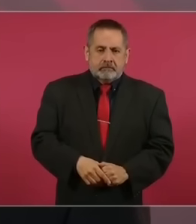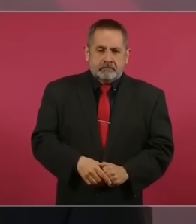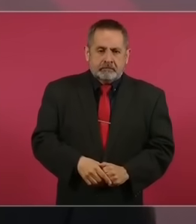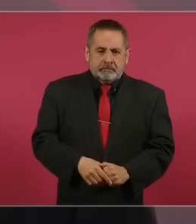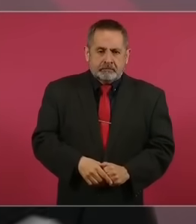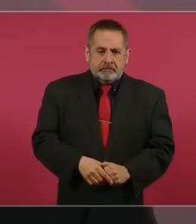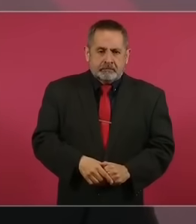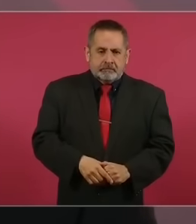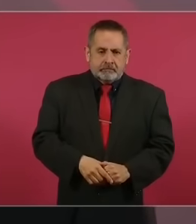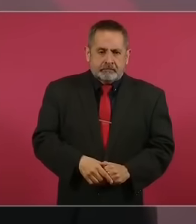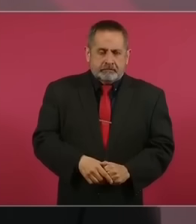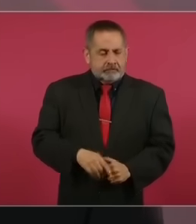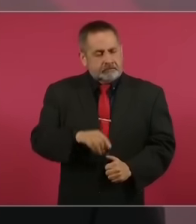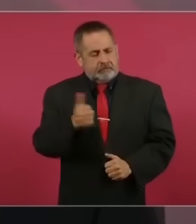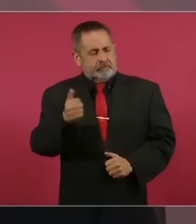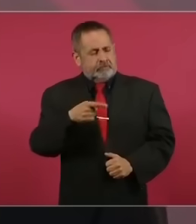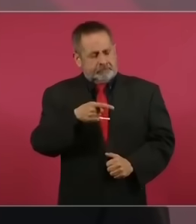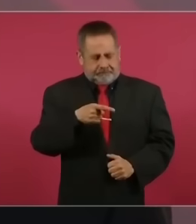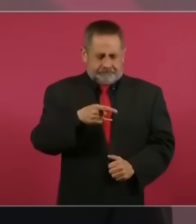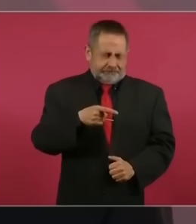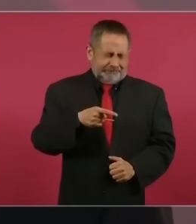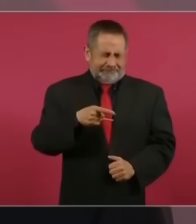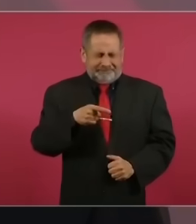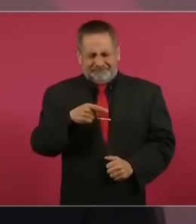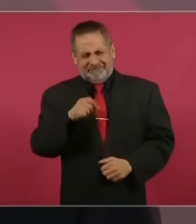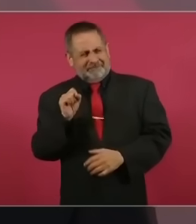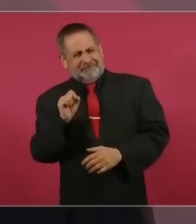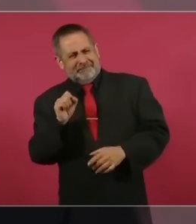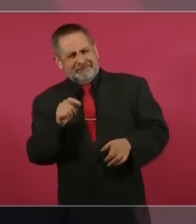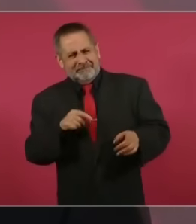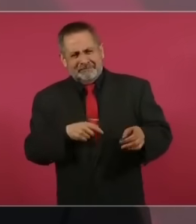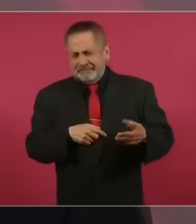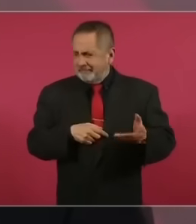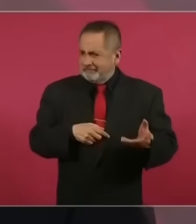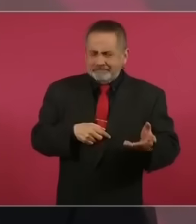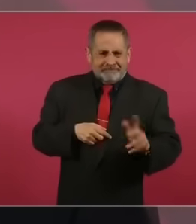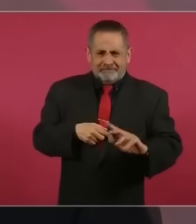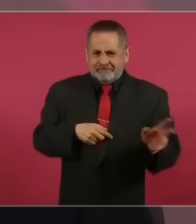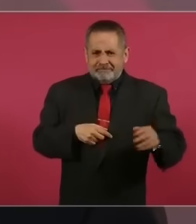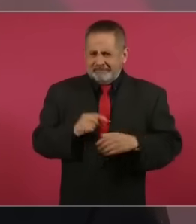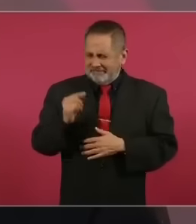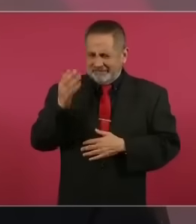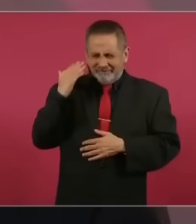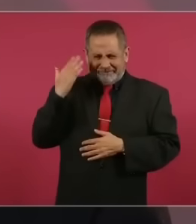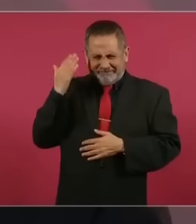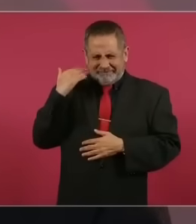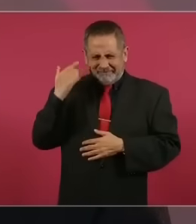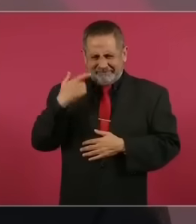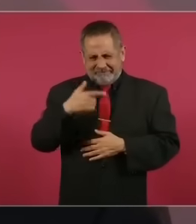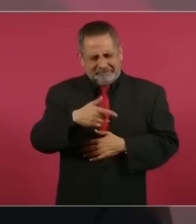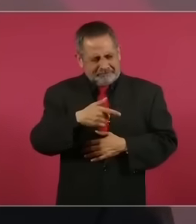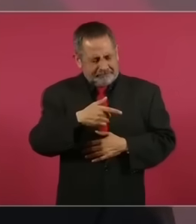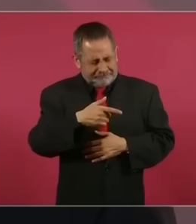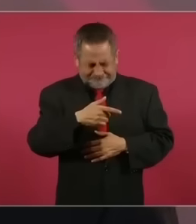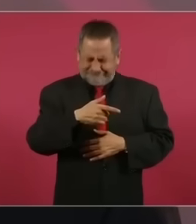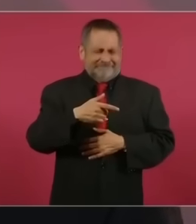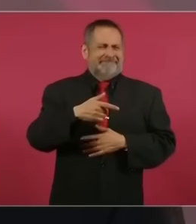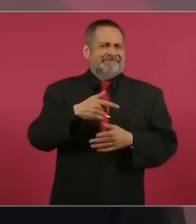Y lo otro que me llamó mucho la atención hace un tiempo y ahora